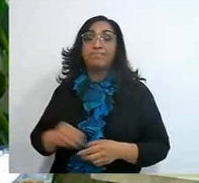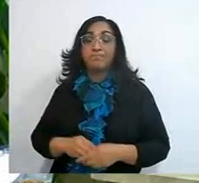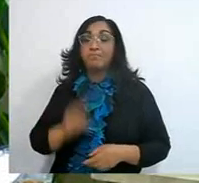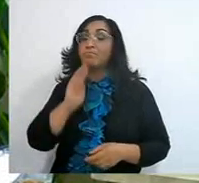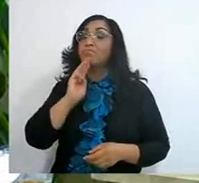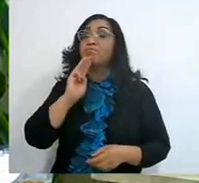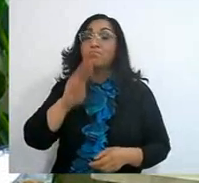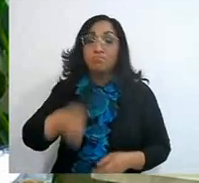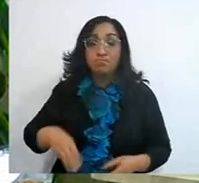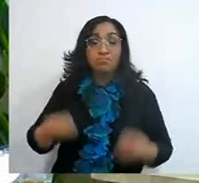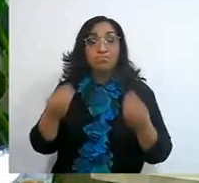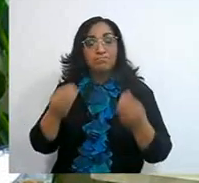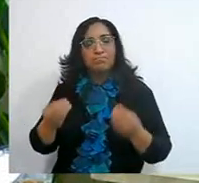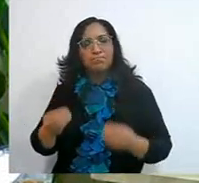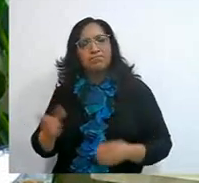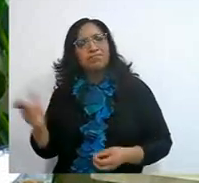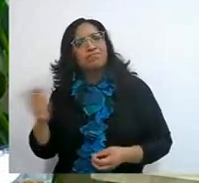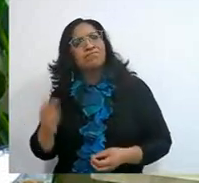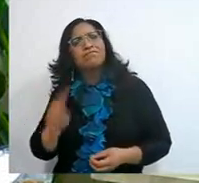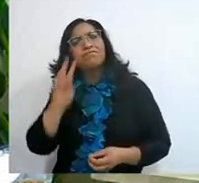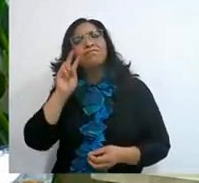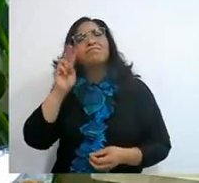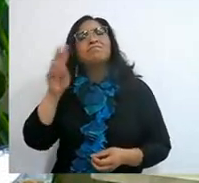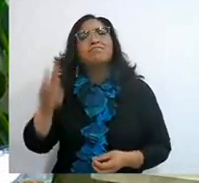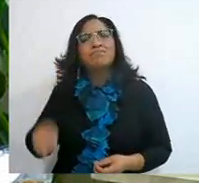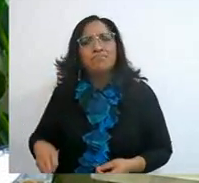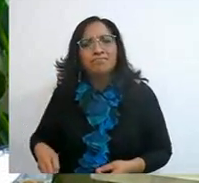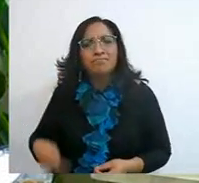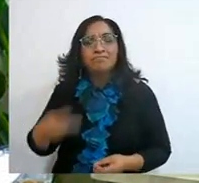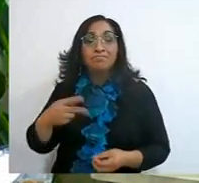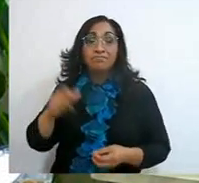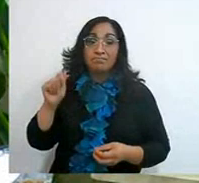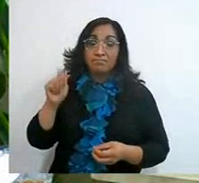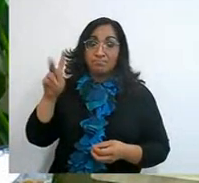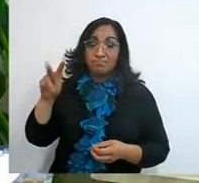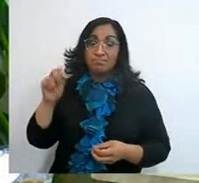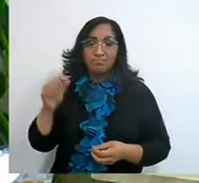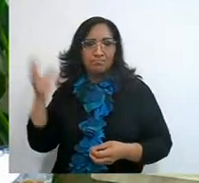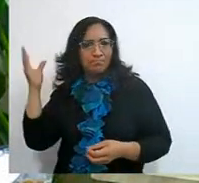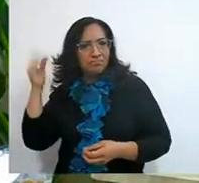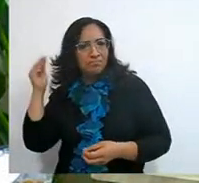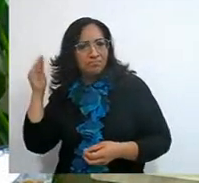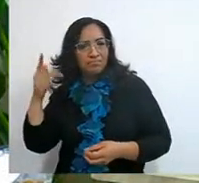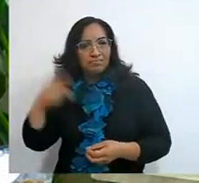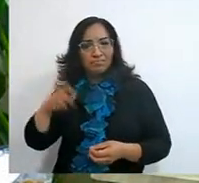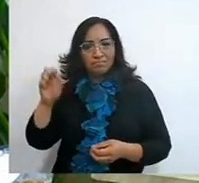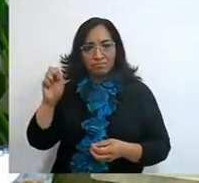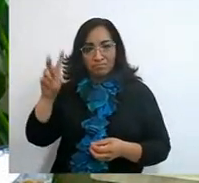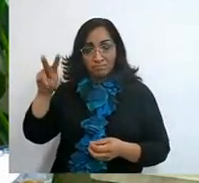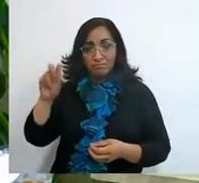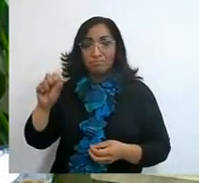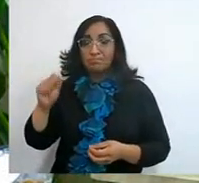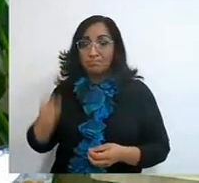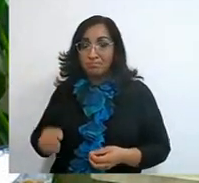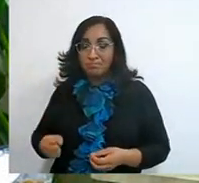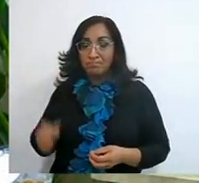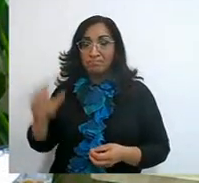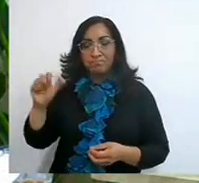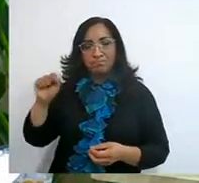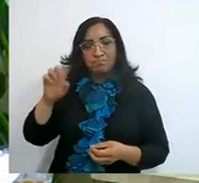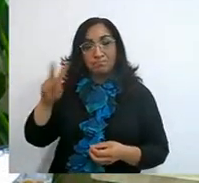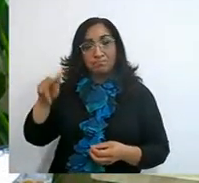Cuando vemos un Nuevo Testamento, vemos a un Pablo, oímos a un Pedro,